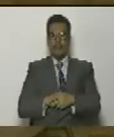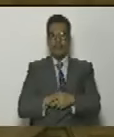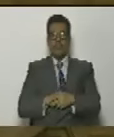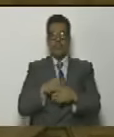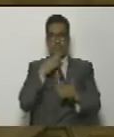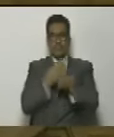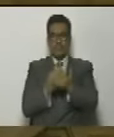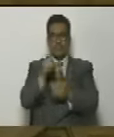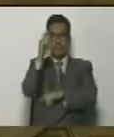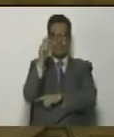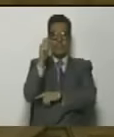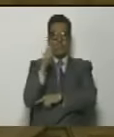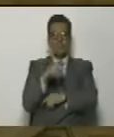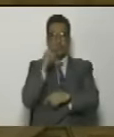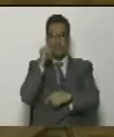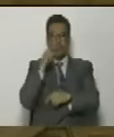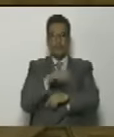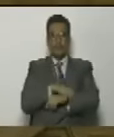Gracias, diputado.